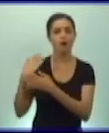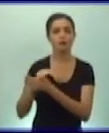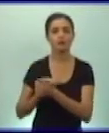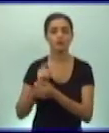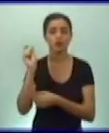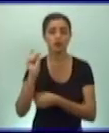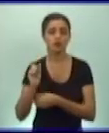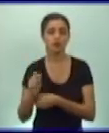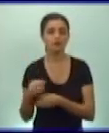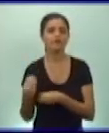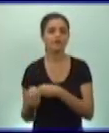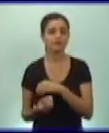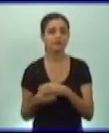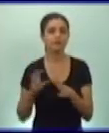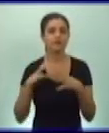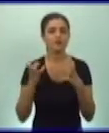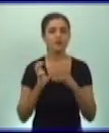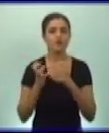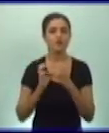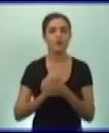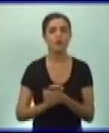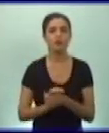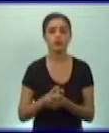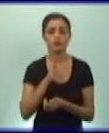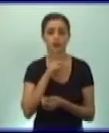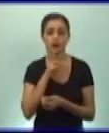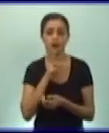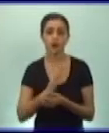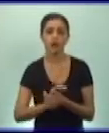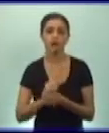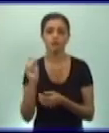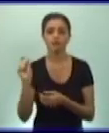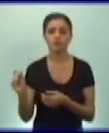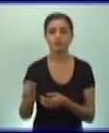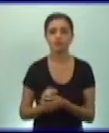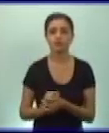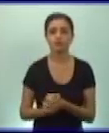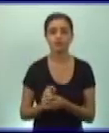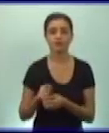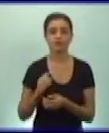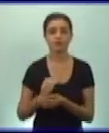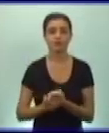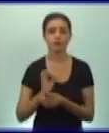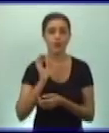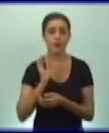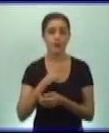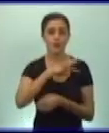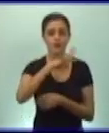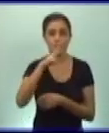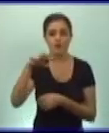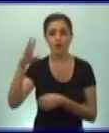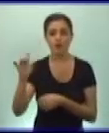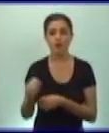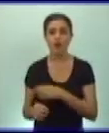también de eso y de la distribución hidrográfica. Pero esto provoca que ese relieve de